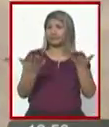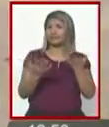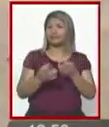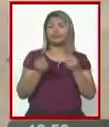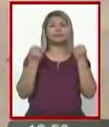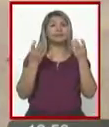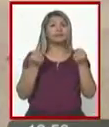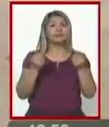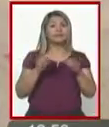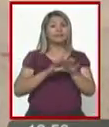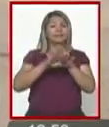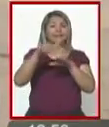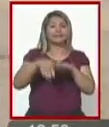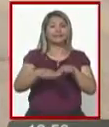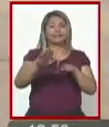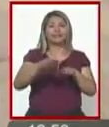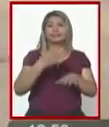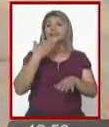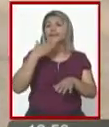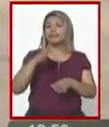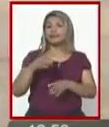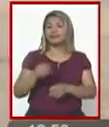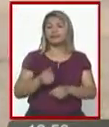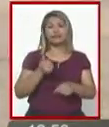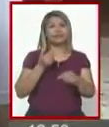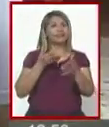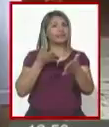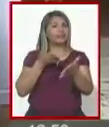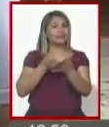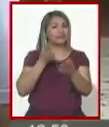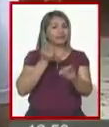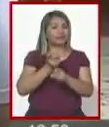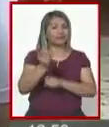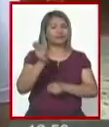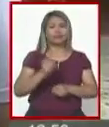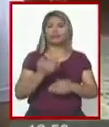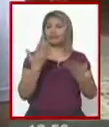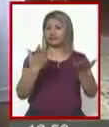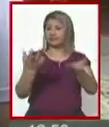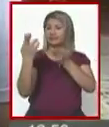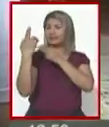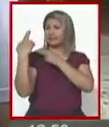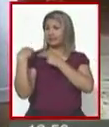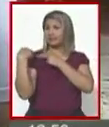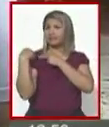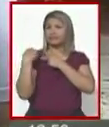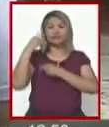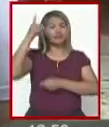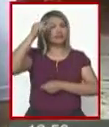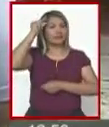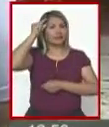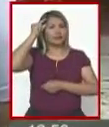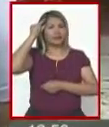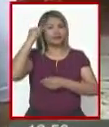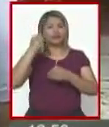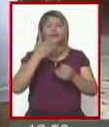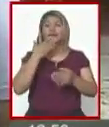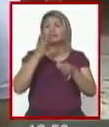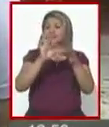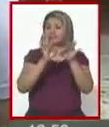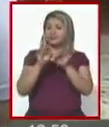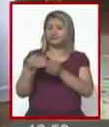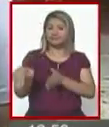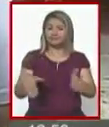una gran cantidad de baches que dañan a los motorizados creemos de que este día es una obligación es una obligación del gobierno de hacer una